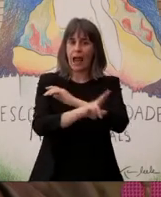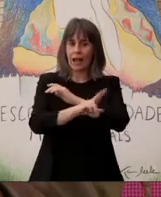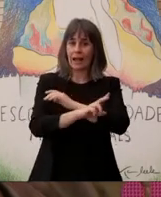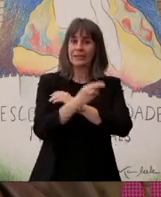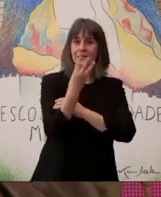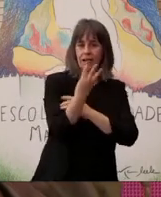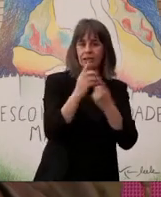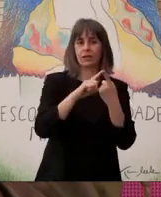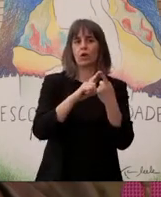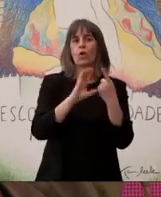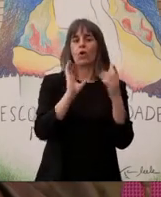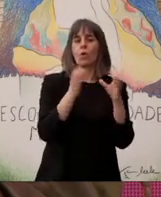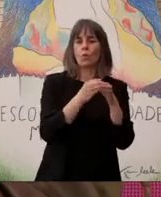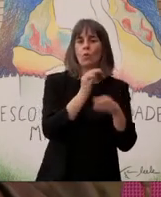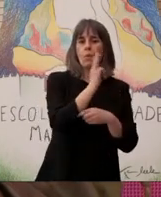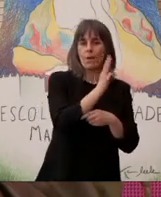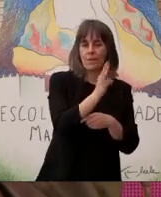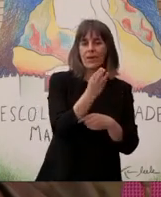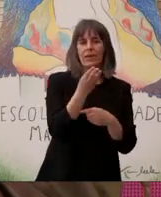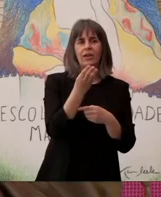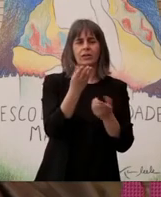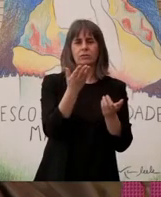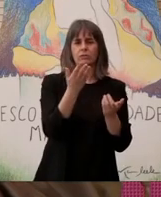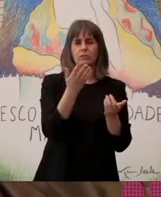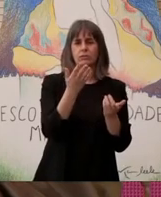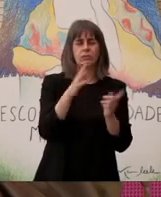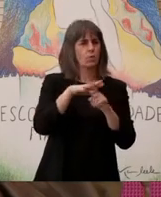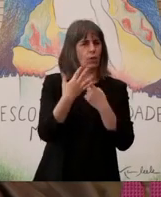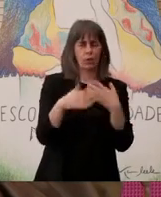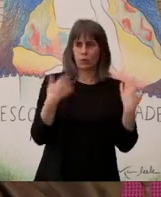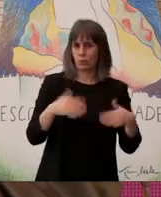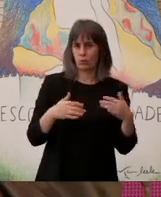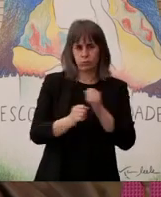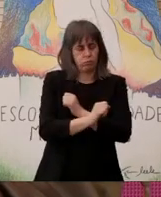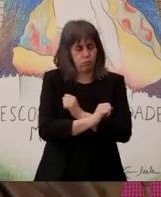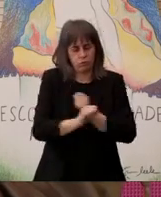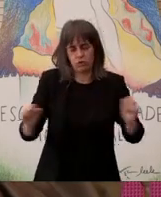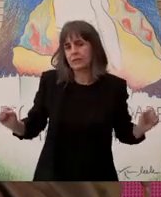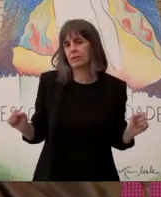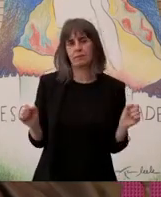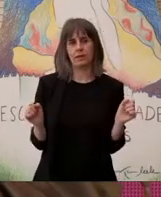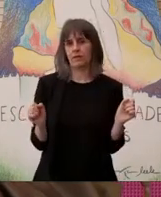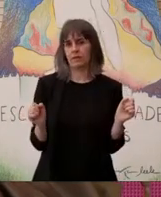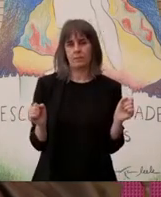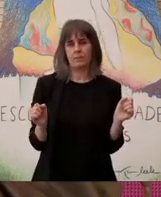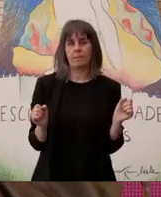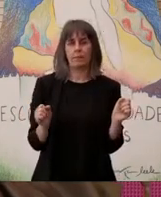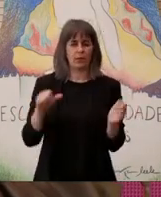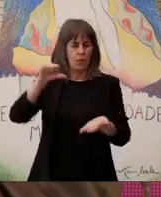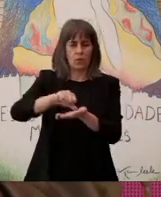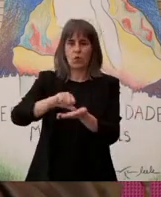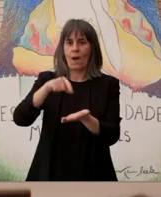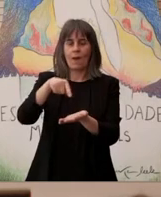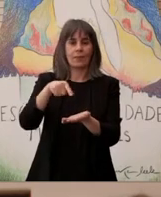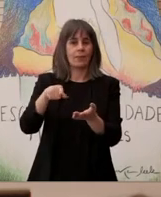una Bueno pues una una situación muy muy imposible no para para capitalidad y para una ciudad de que quería